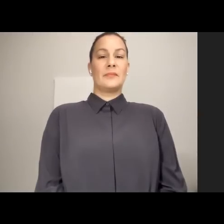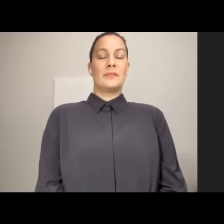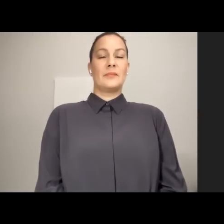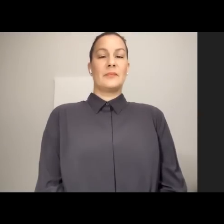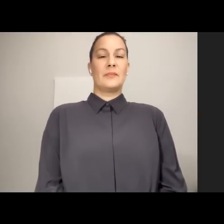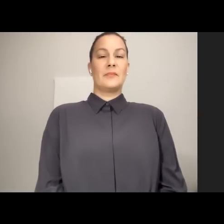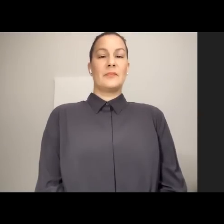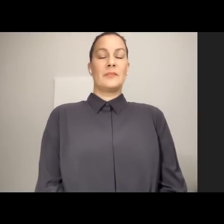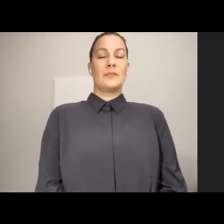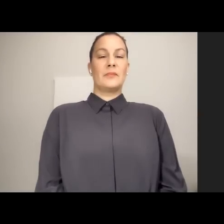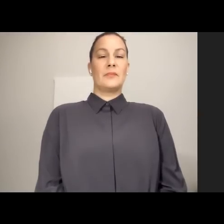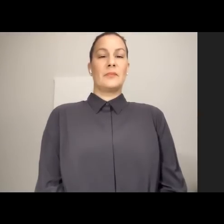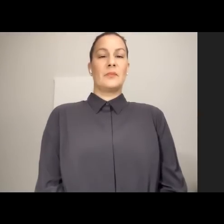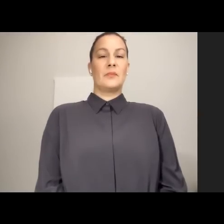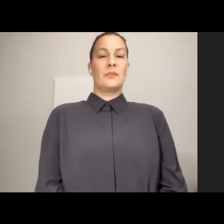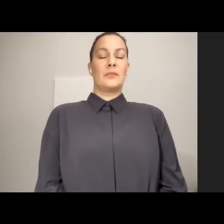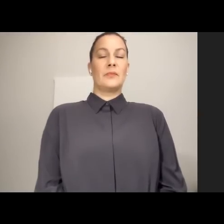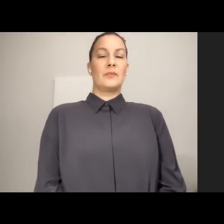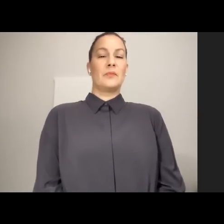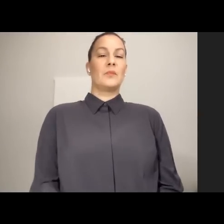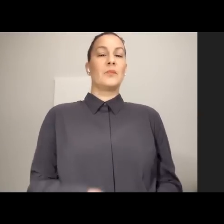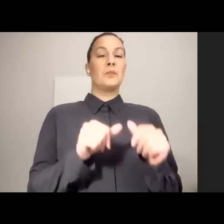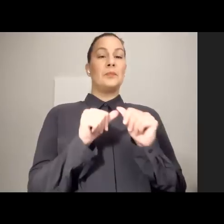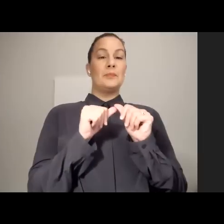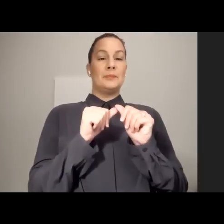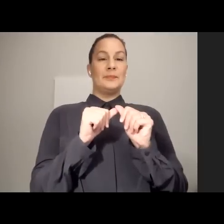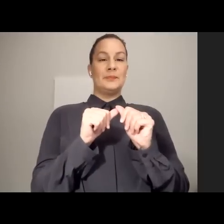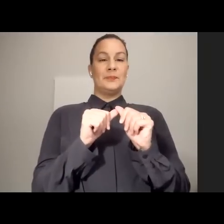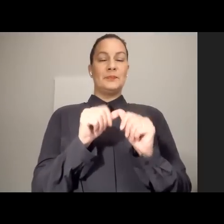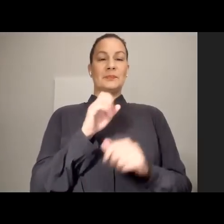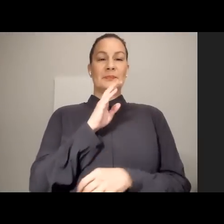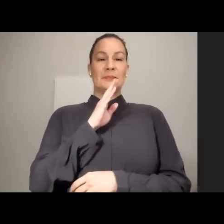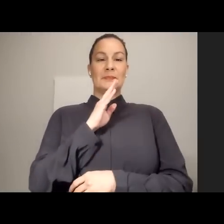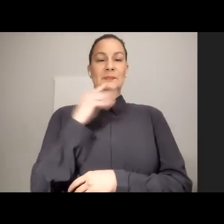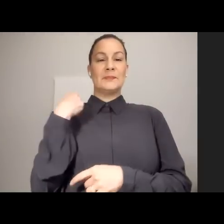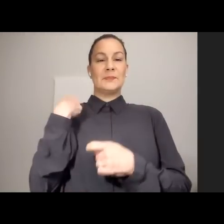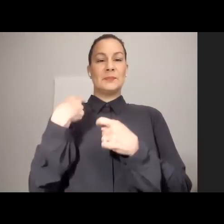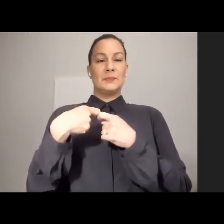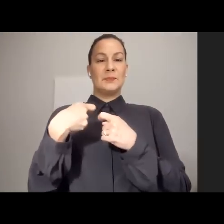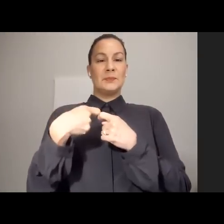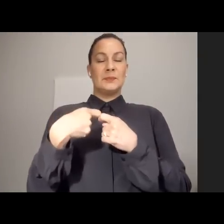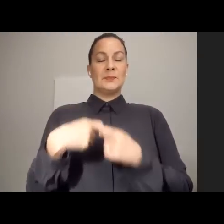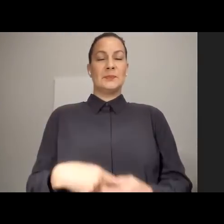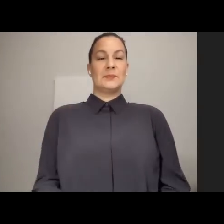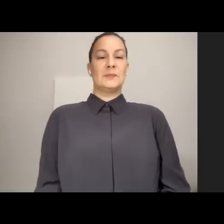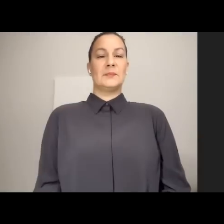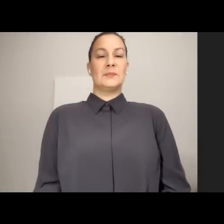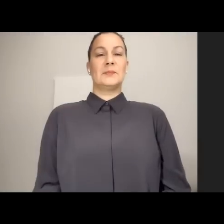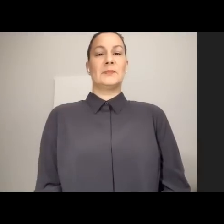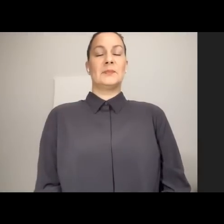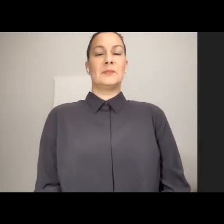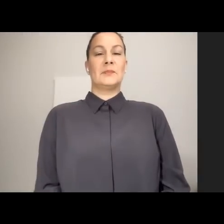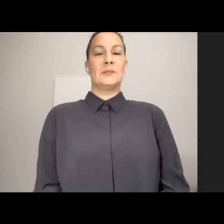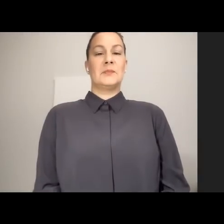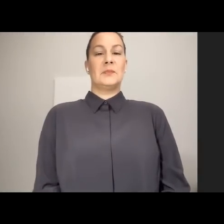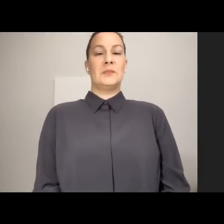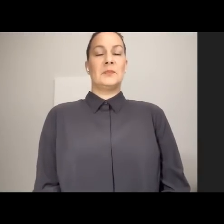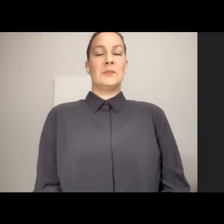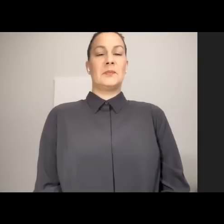Que todavía no recibieron ese cheque, que muchas de las mujeres trans pagamos taxes en ocasiones y no recibimos ningún